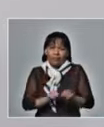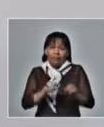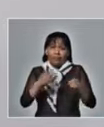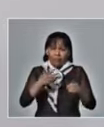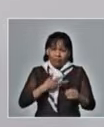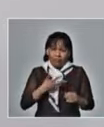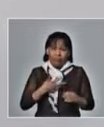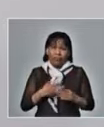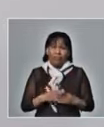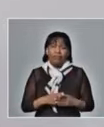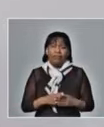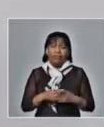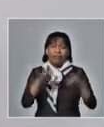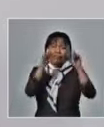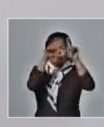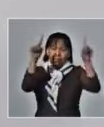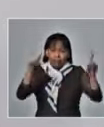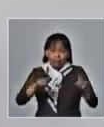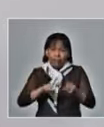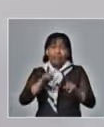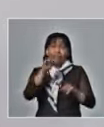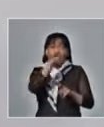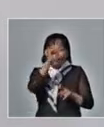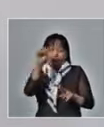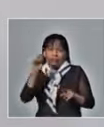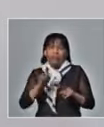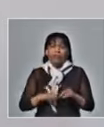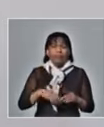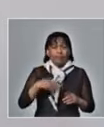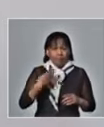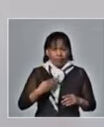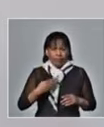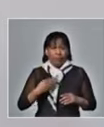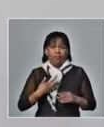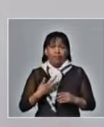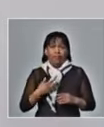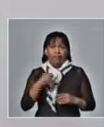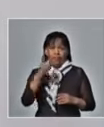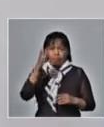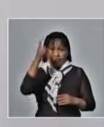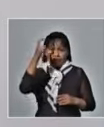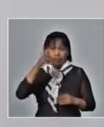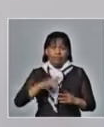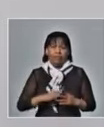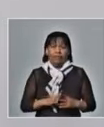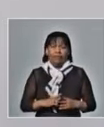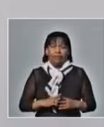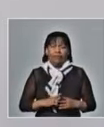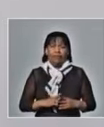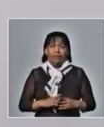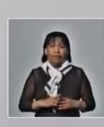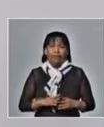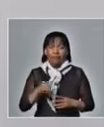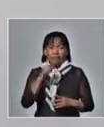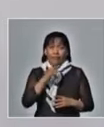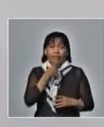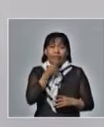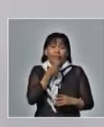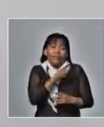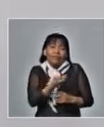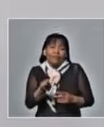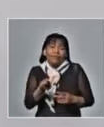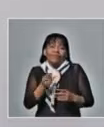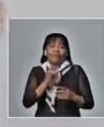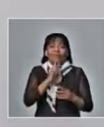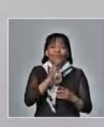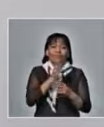tengan pizarrones, equipo de cómputo, baños, agua potable para que los niños puedan tener una mejor